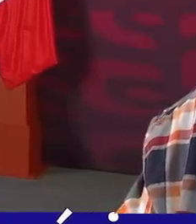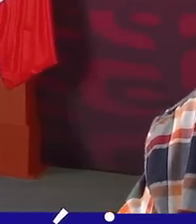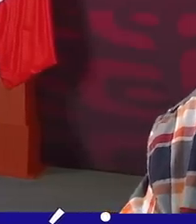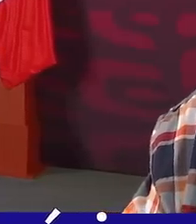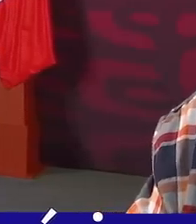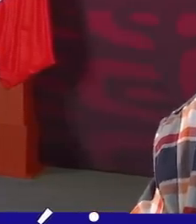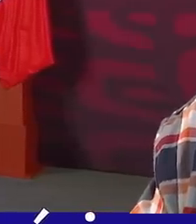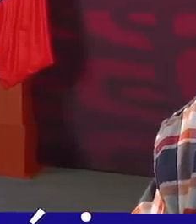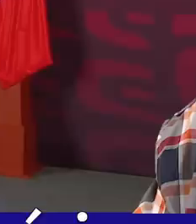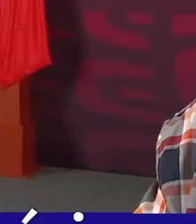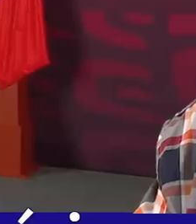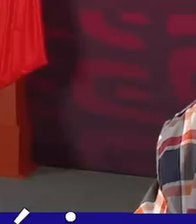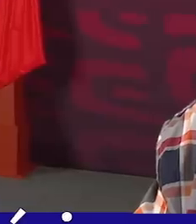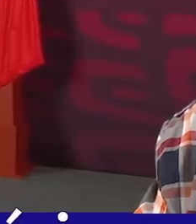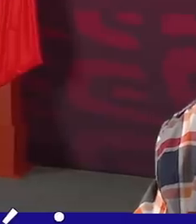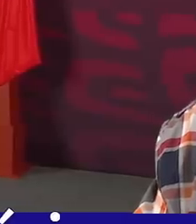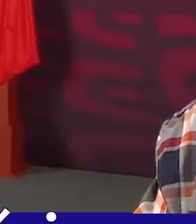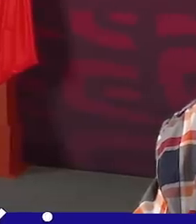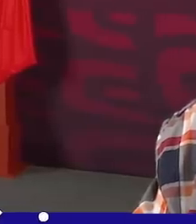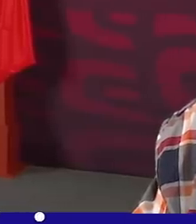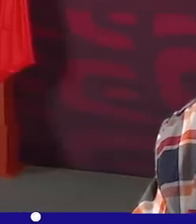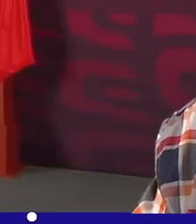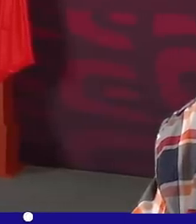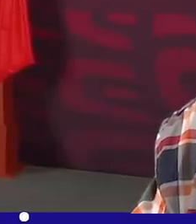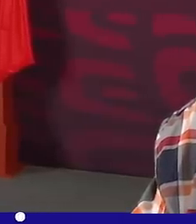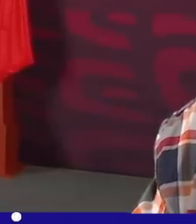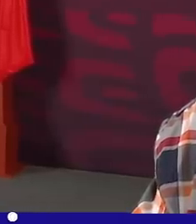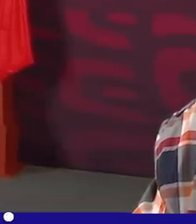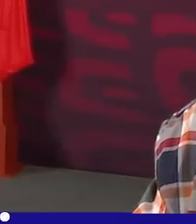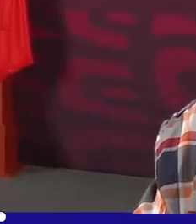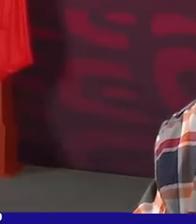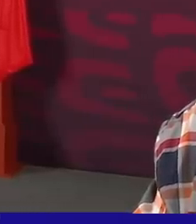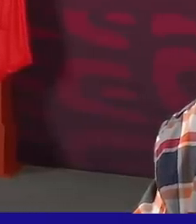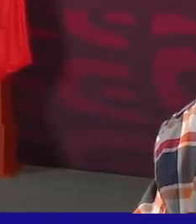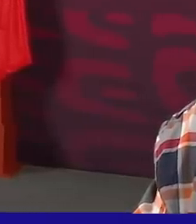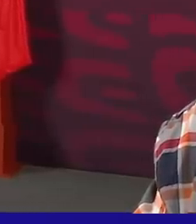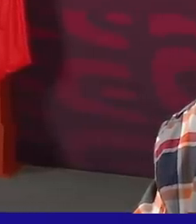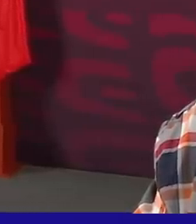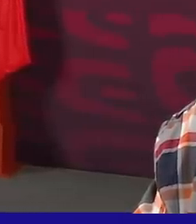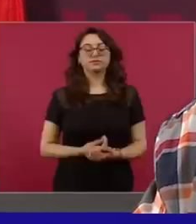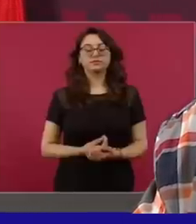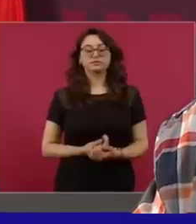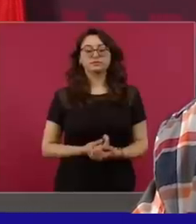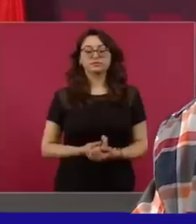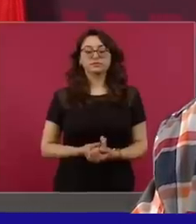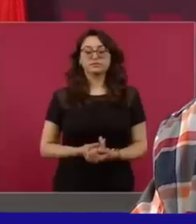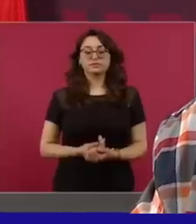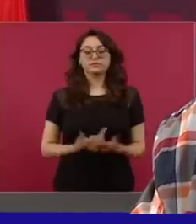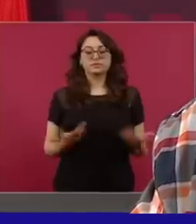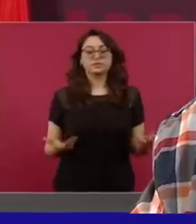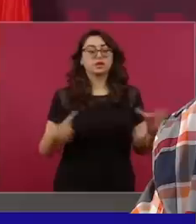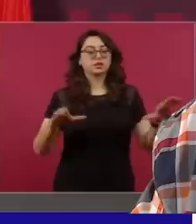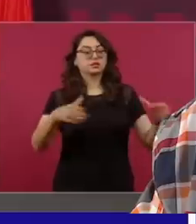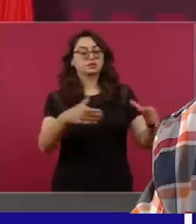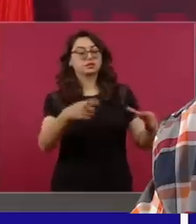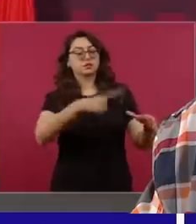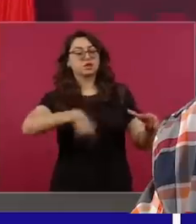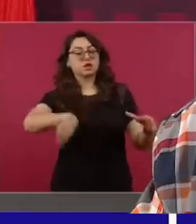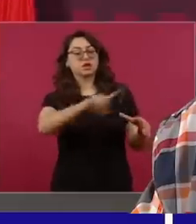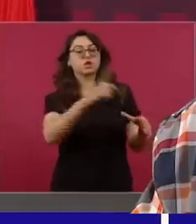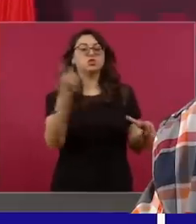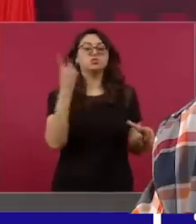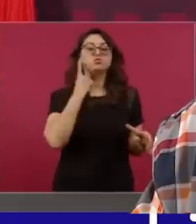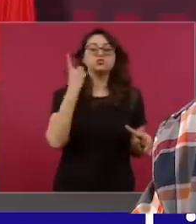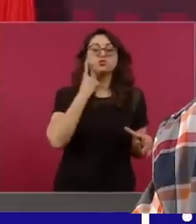O sea, quiere decir que aún en el grupo político, ahora en el pueblo no tengo